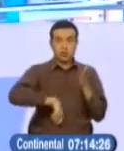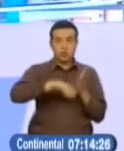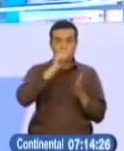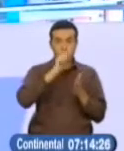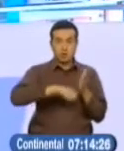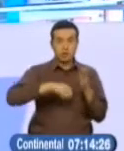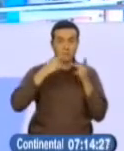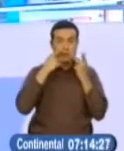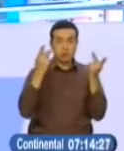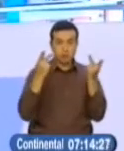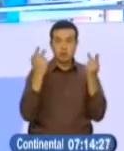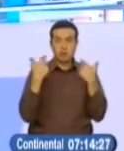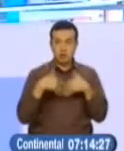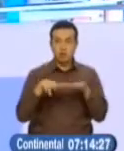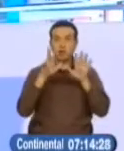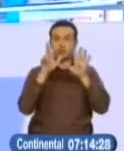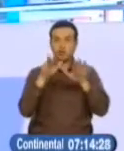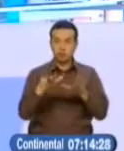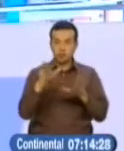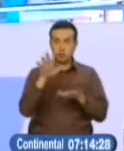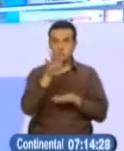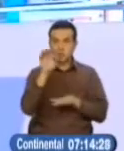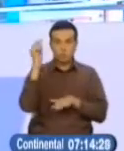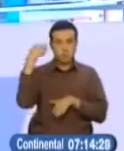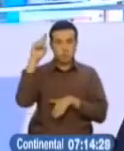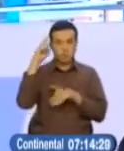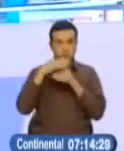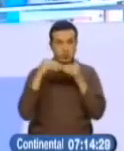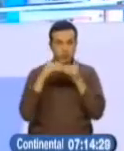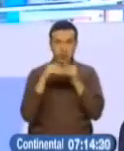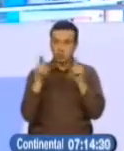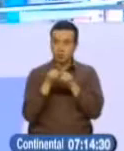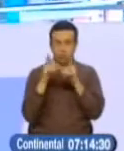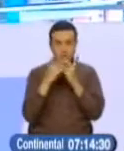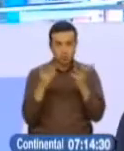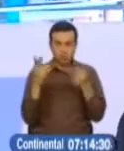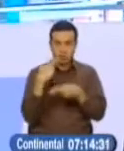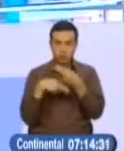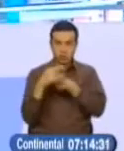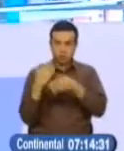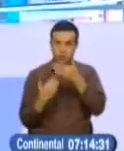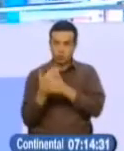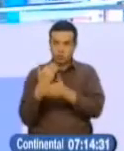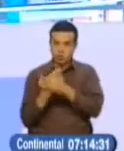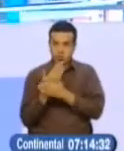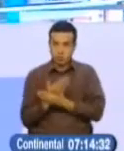logrado colocar más de 850 millones de dólares también de productos, de emprendedores nuevos,